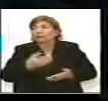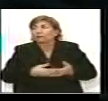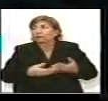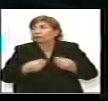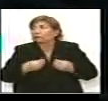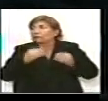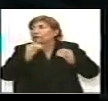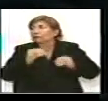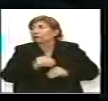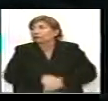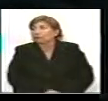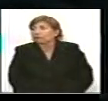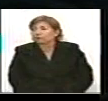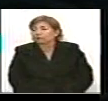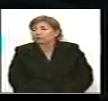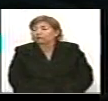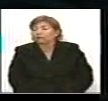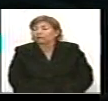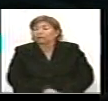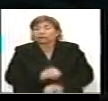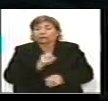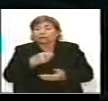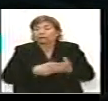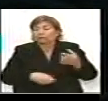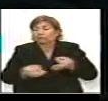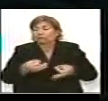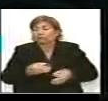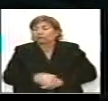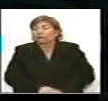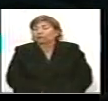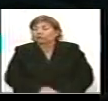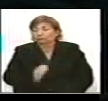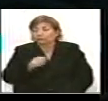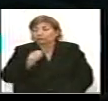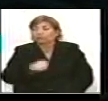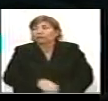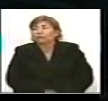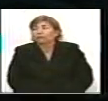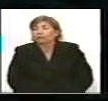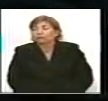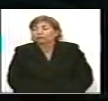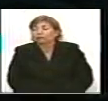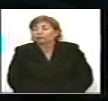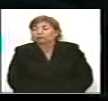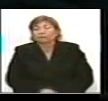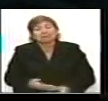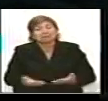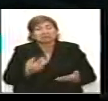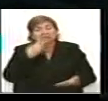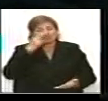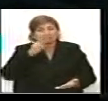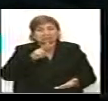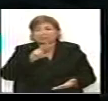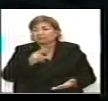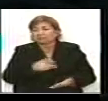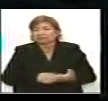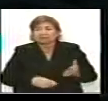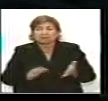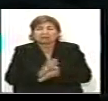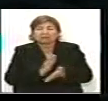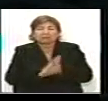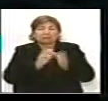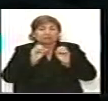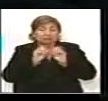nada. Sí, presupuestalmente hablando. Sí, entonces, y eso se puede visualizar en la página